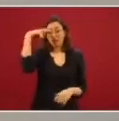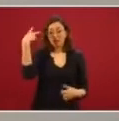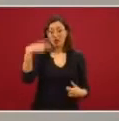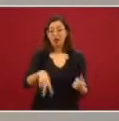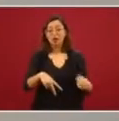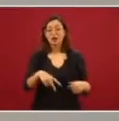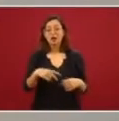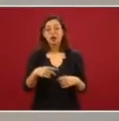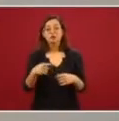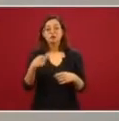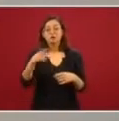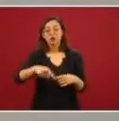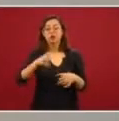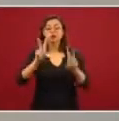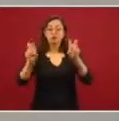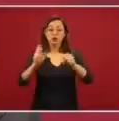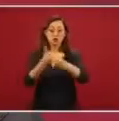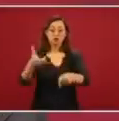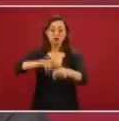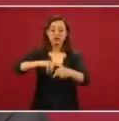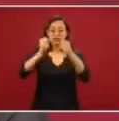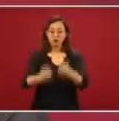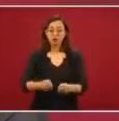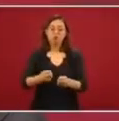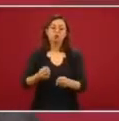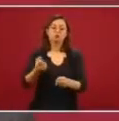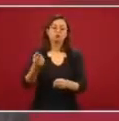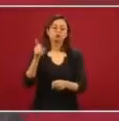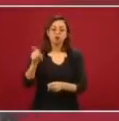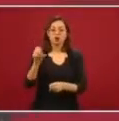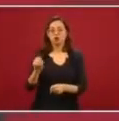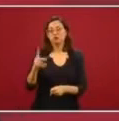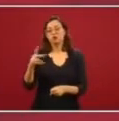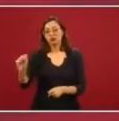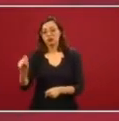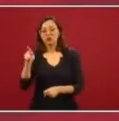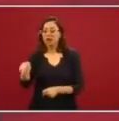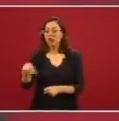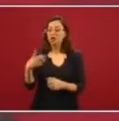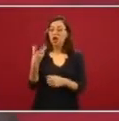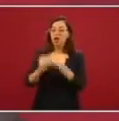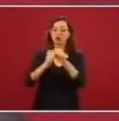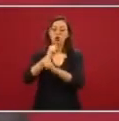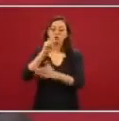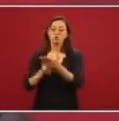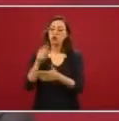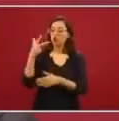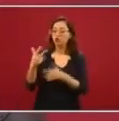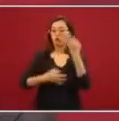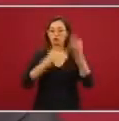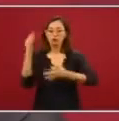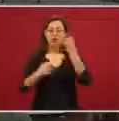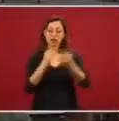particular un programa que se llama hospital seguro que promovió la organización panamericana de salud en 2008 el instituto mexicano del